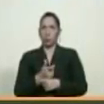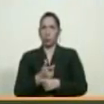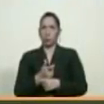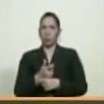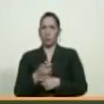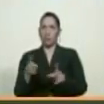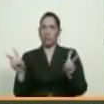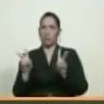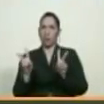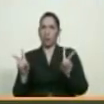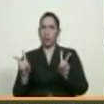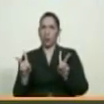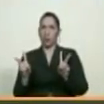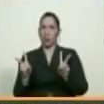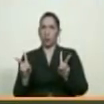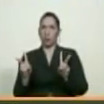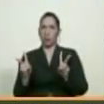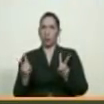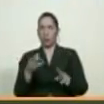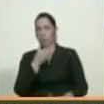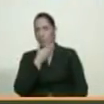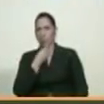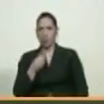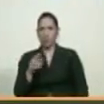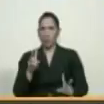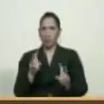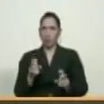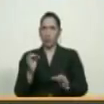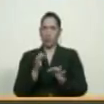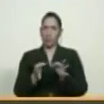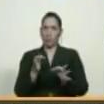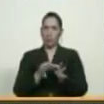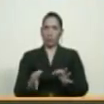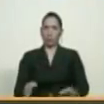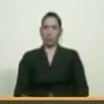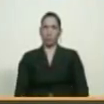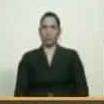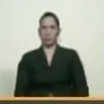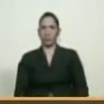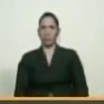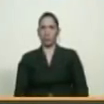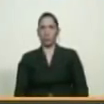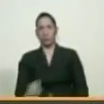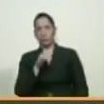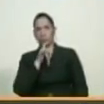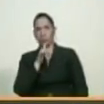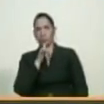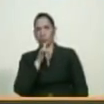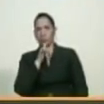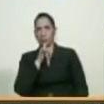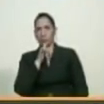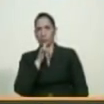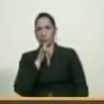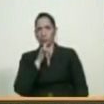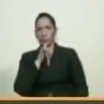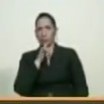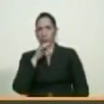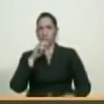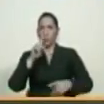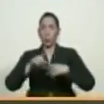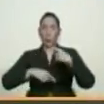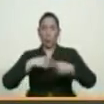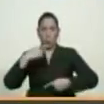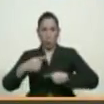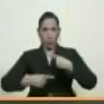valor referencial del Bolívar Soberano y el Petro. Esta información será actualizada a diario y se